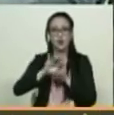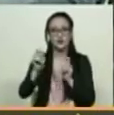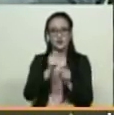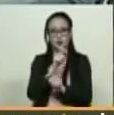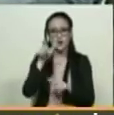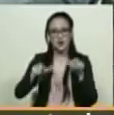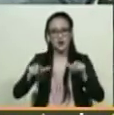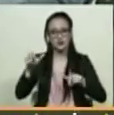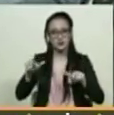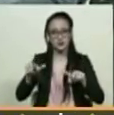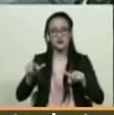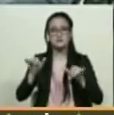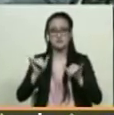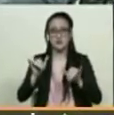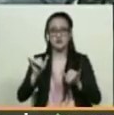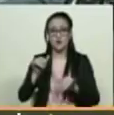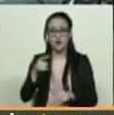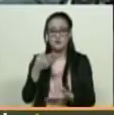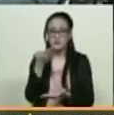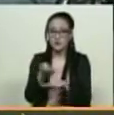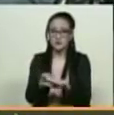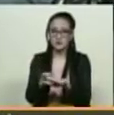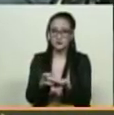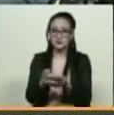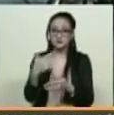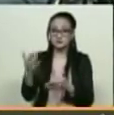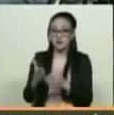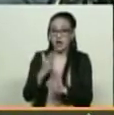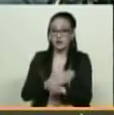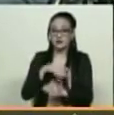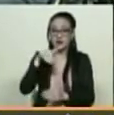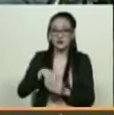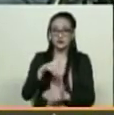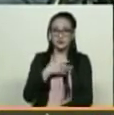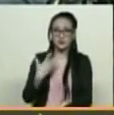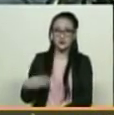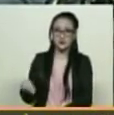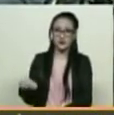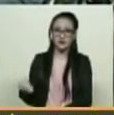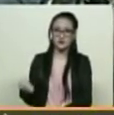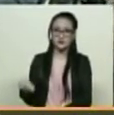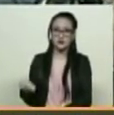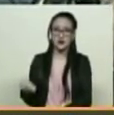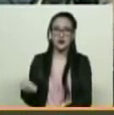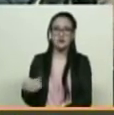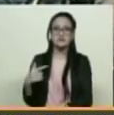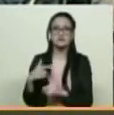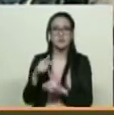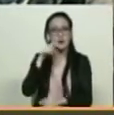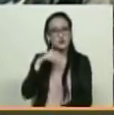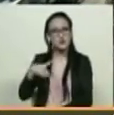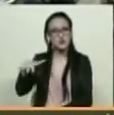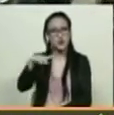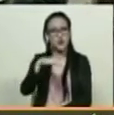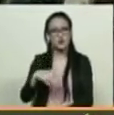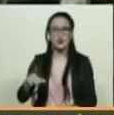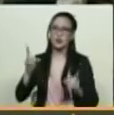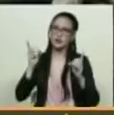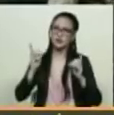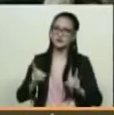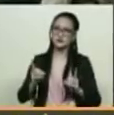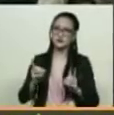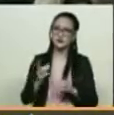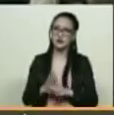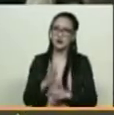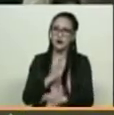Nacional Constituyente, se propuso adelantar las elecciones presidenciales y el Poder Electoral decidió que este adelanto